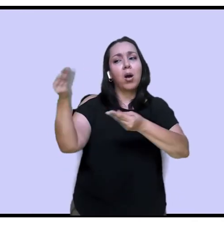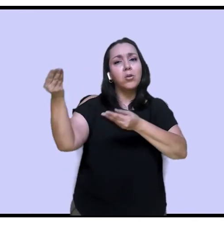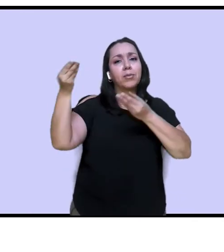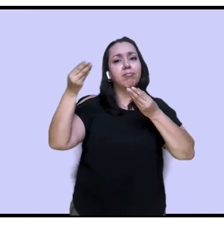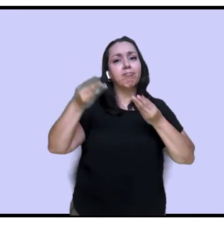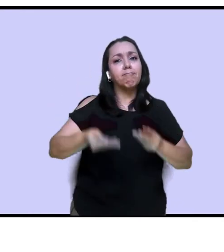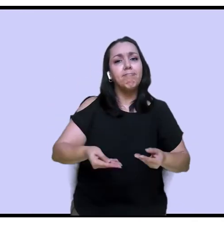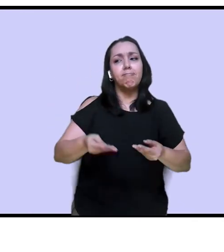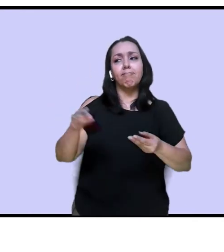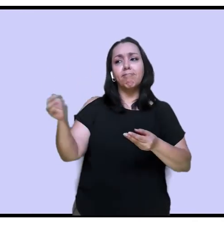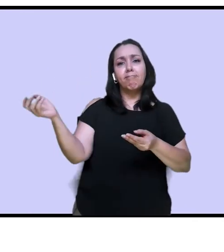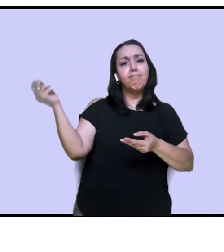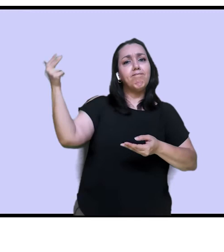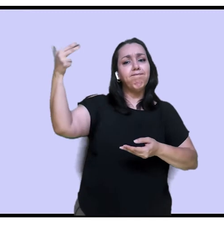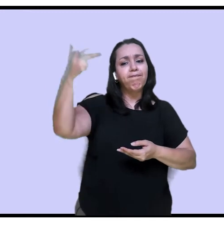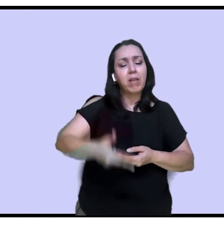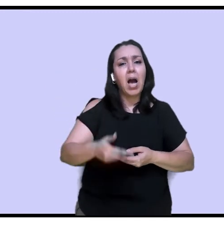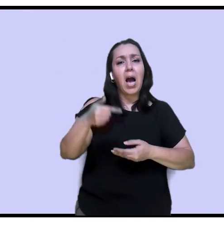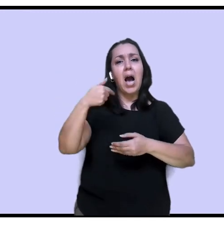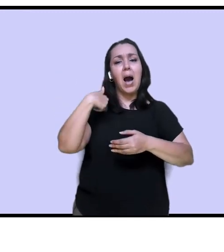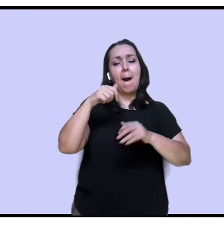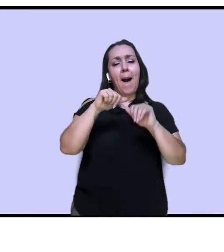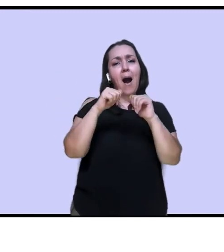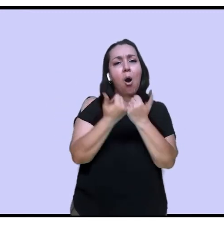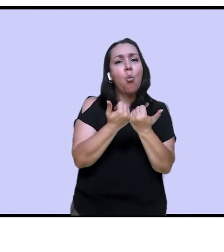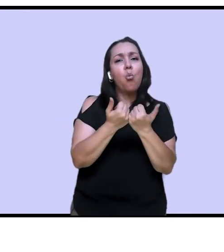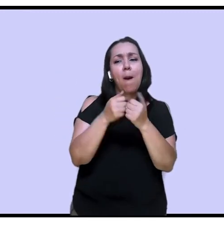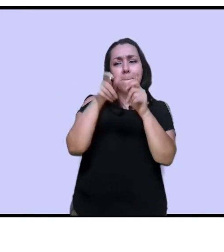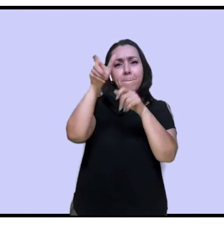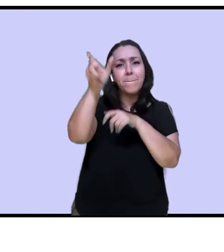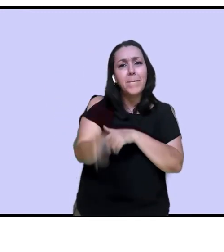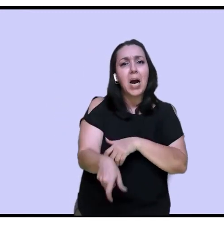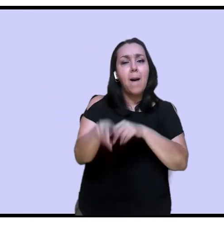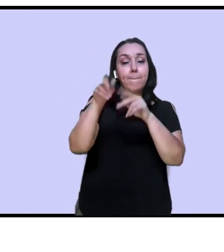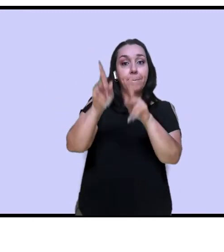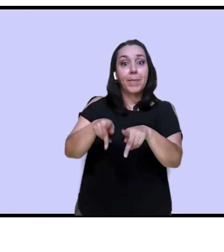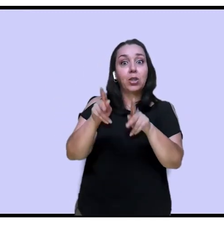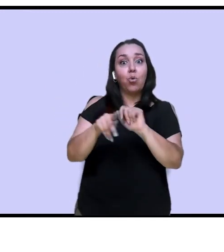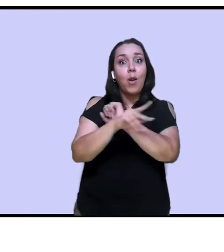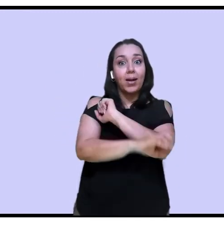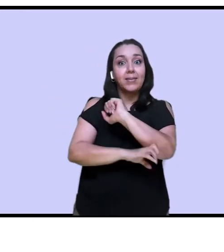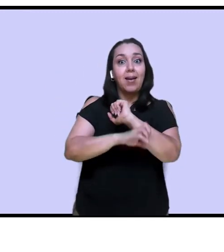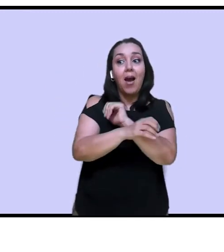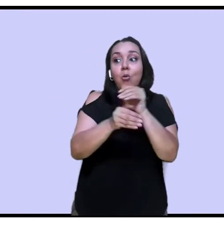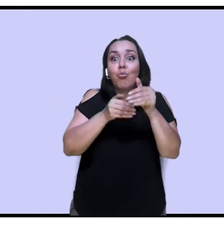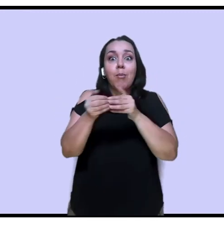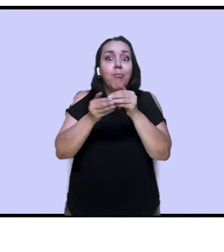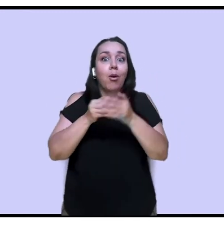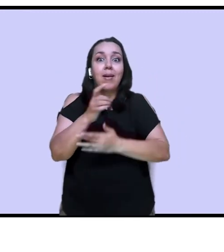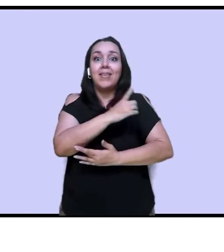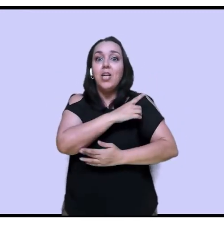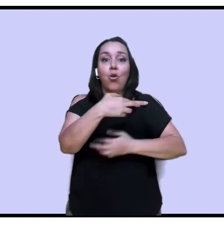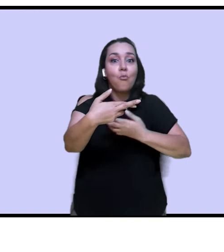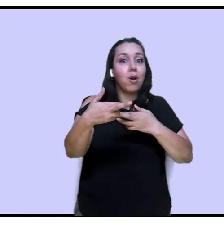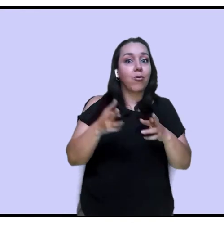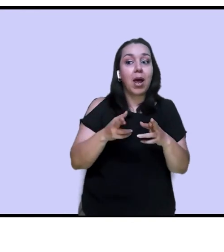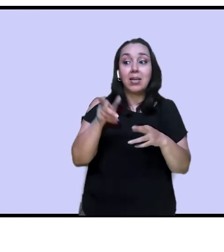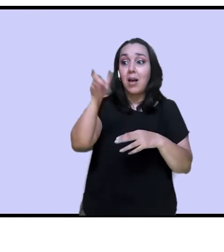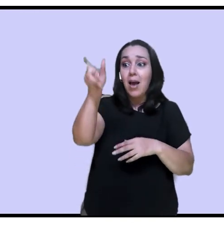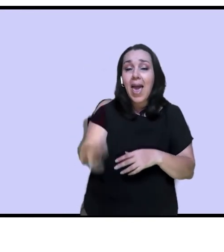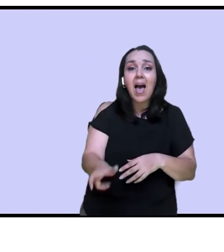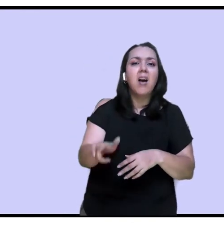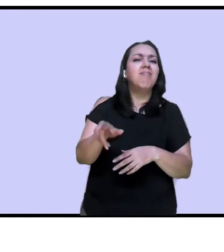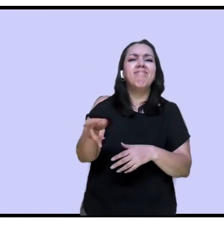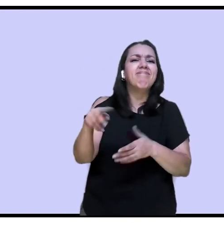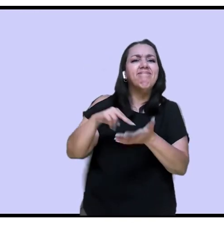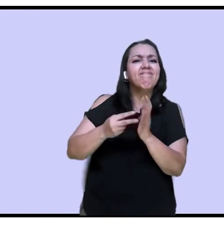recibimos a una persona extranjera en nuestras aulas, en nuestras direcciones regionales, donde sea, estamos recibiendo a una